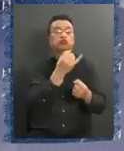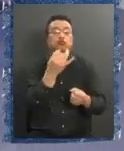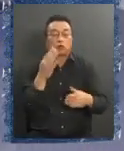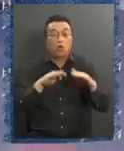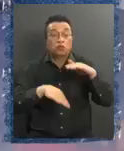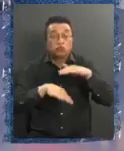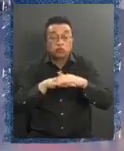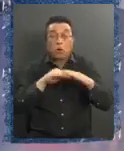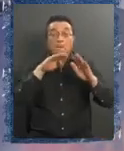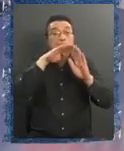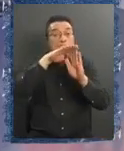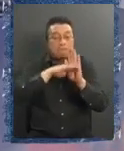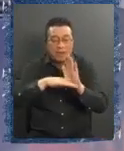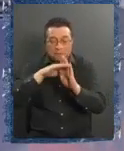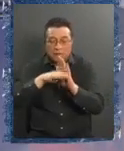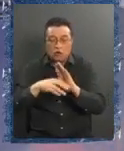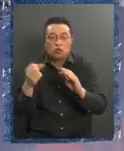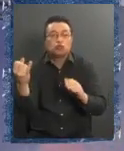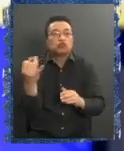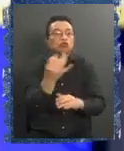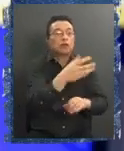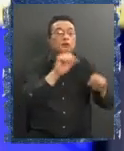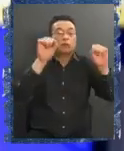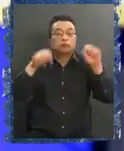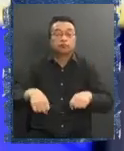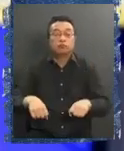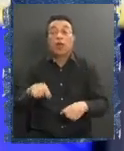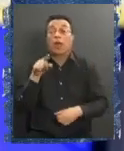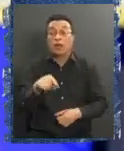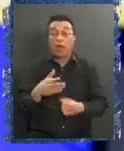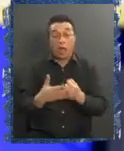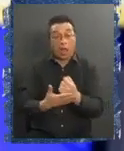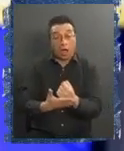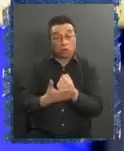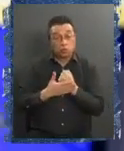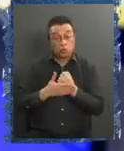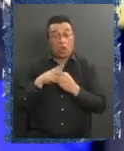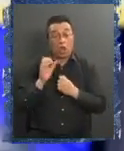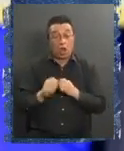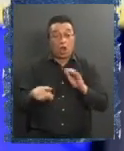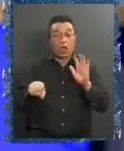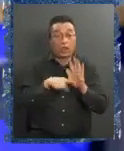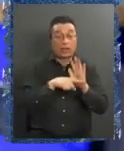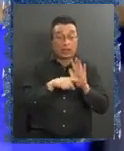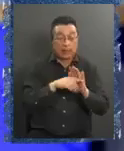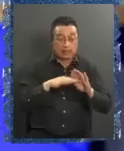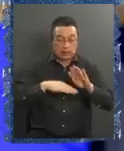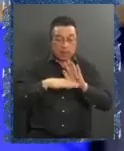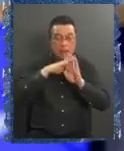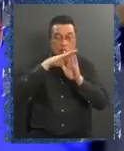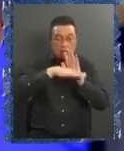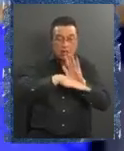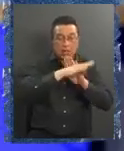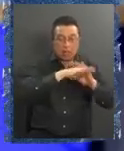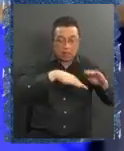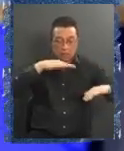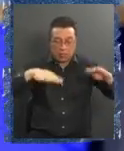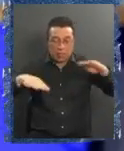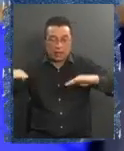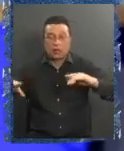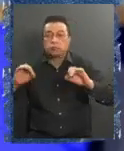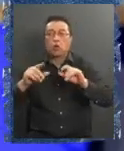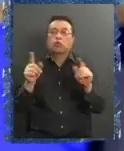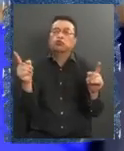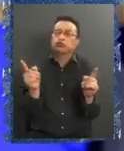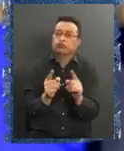quórum mucho más bajo. ¿Eso va a ayudar o perjudicar la estabilidad del sistema? Pero corto porque no me